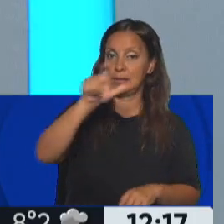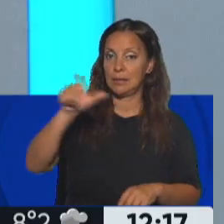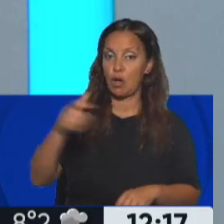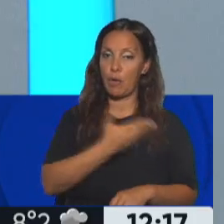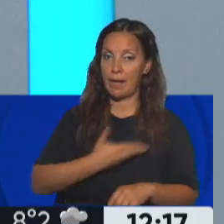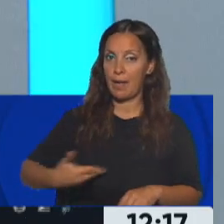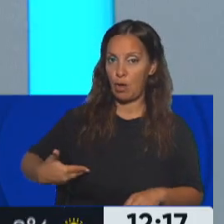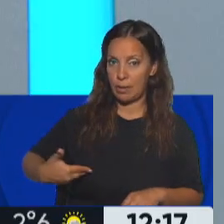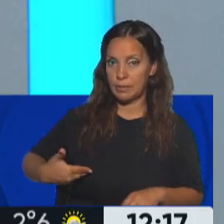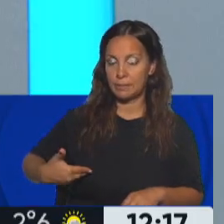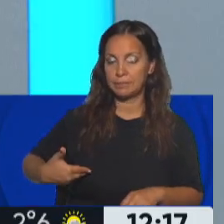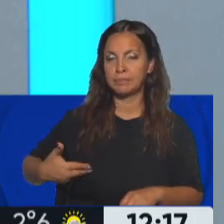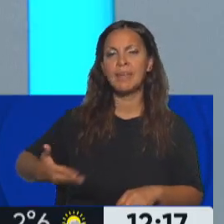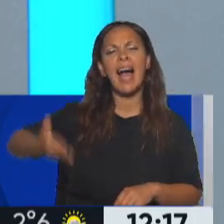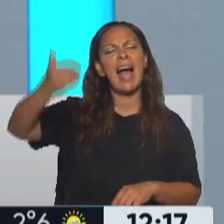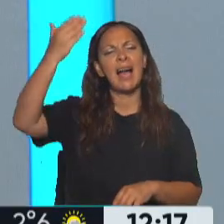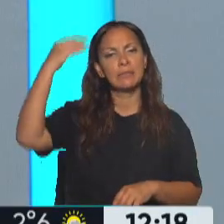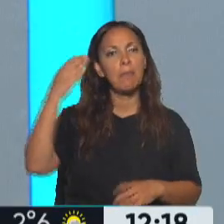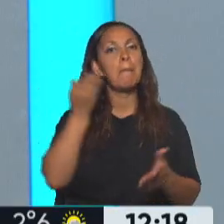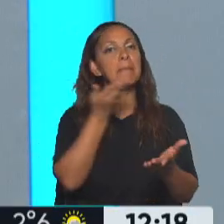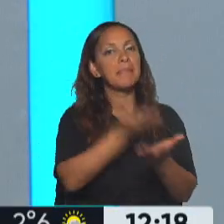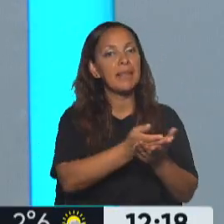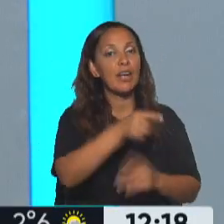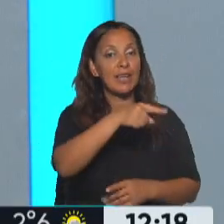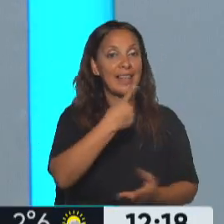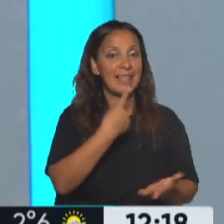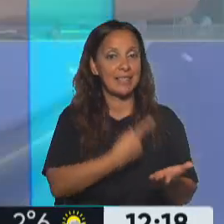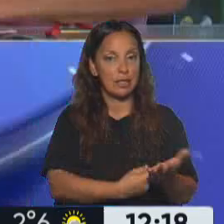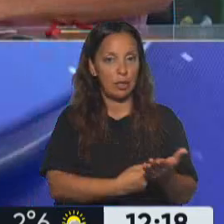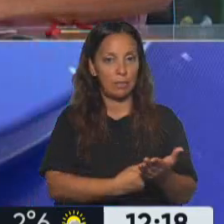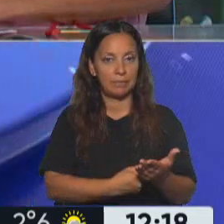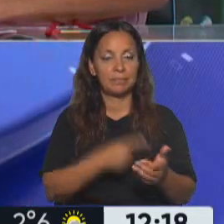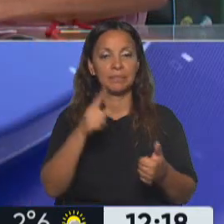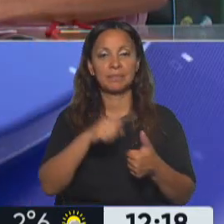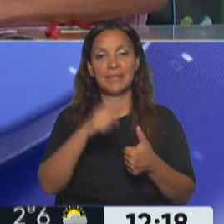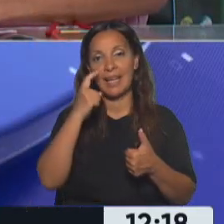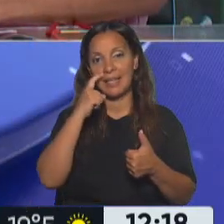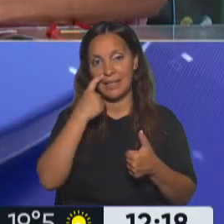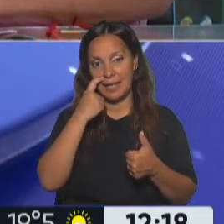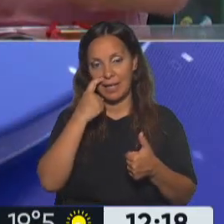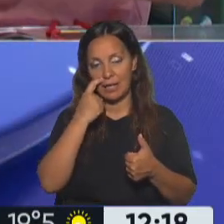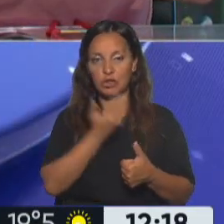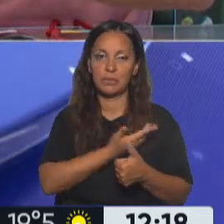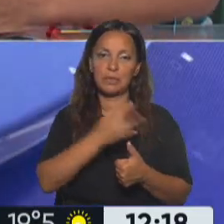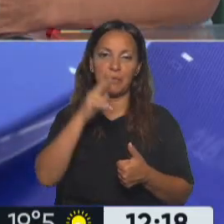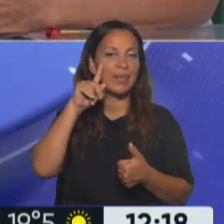un primer momento habían pedido estas medidas. Estamos hablando de Entre Ríos con Rogelio